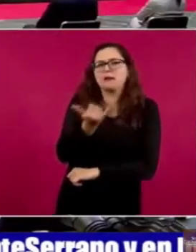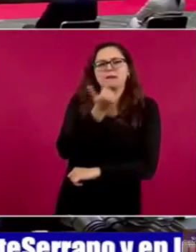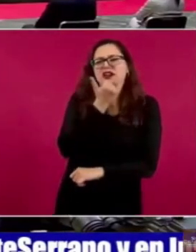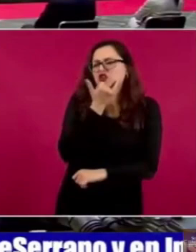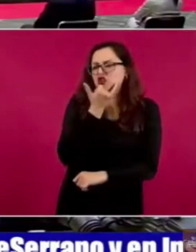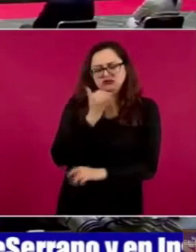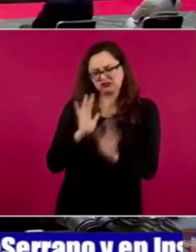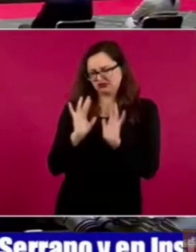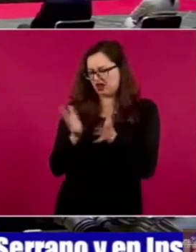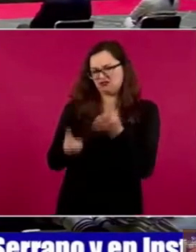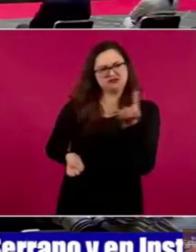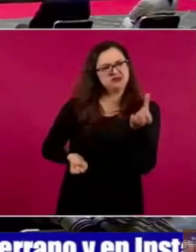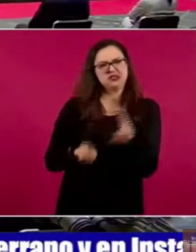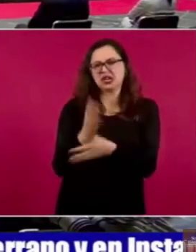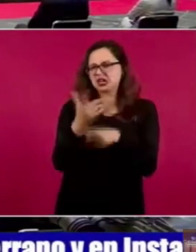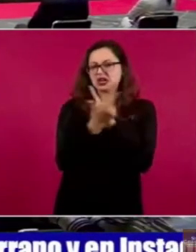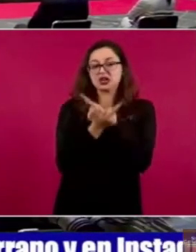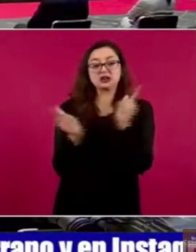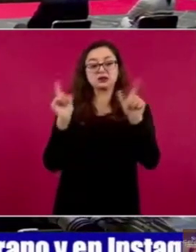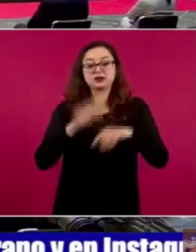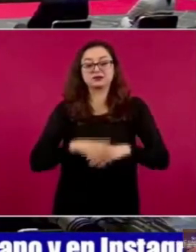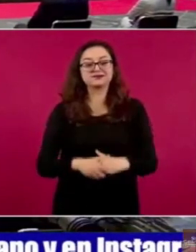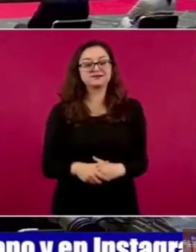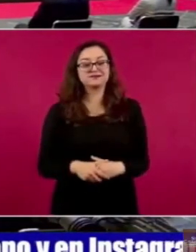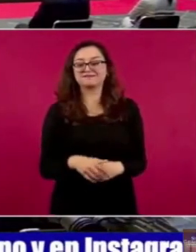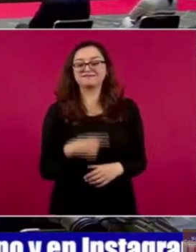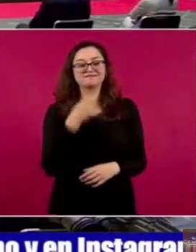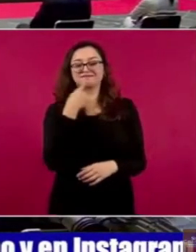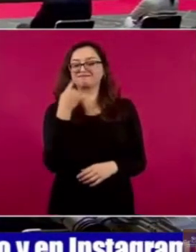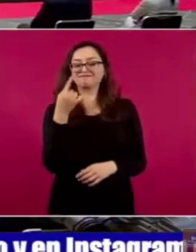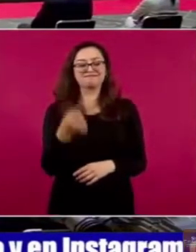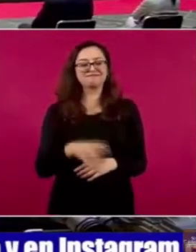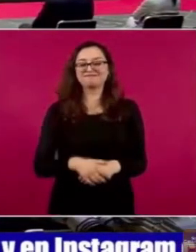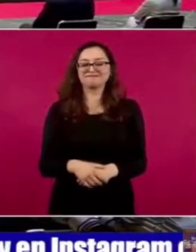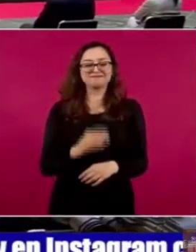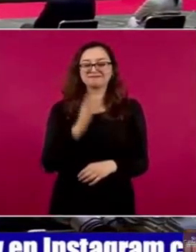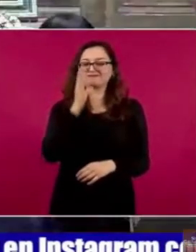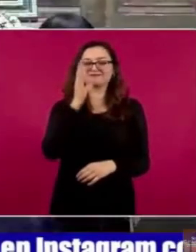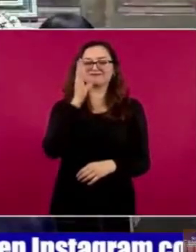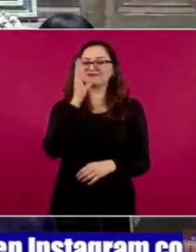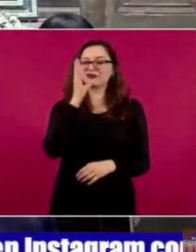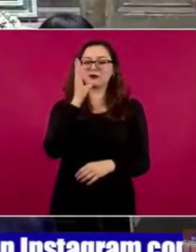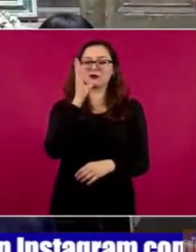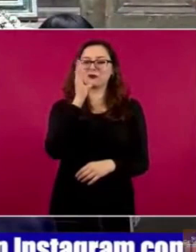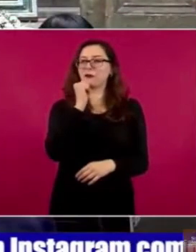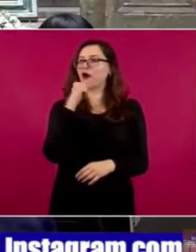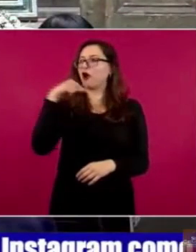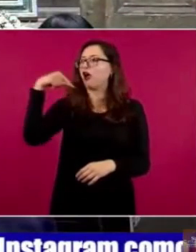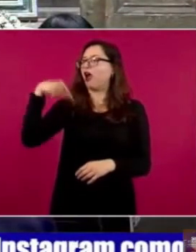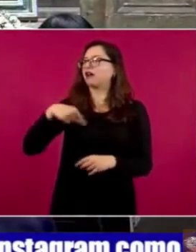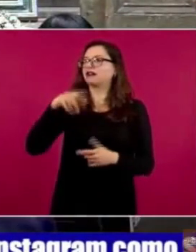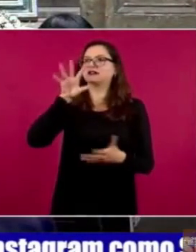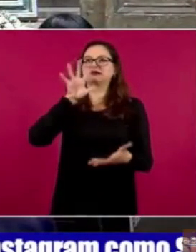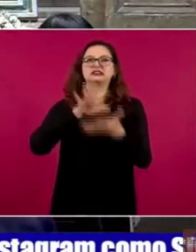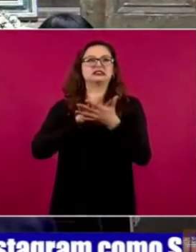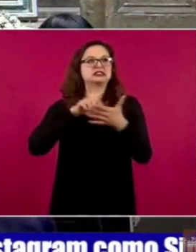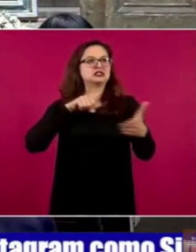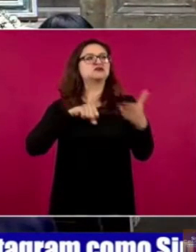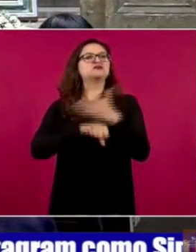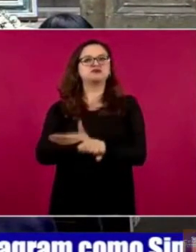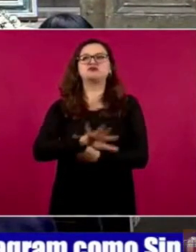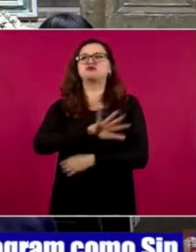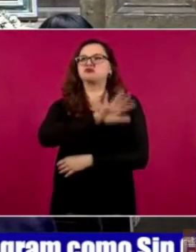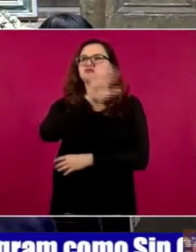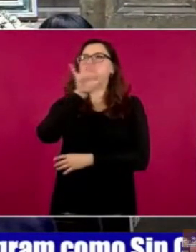estadounidenses. Me pudriré y moriré dentro de estas horrendas paredes que